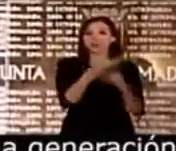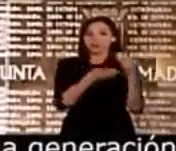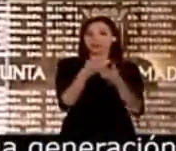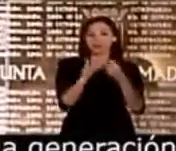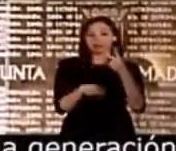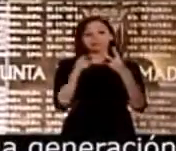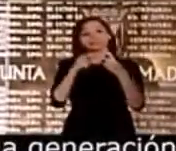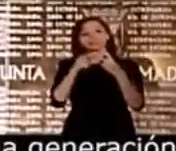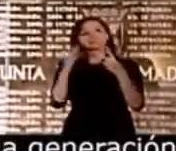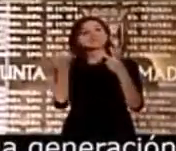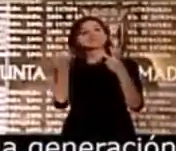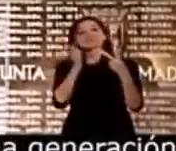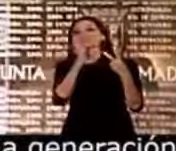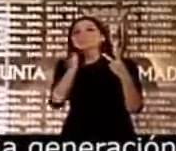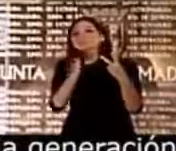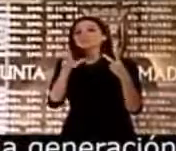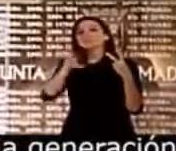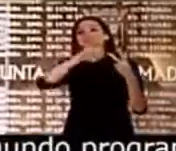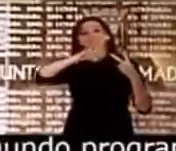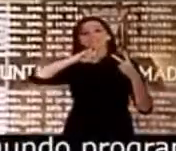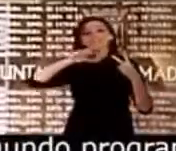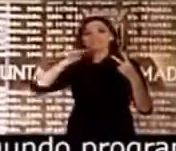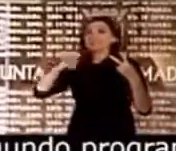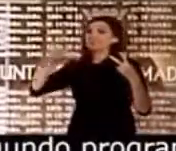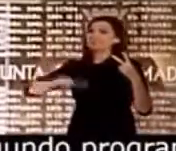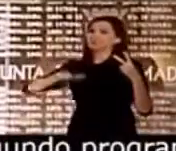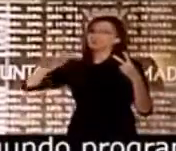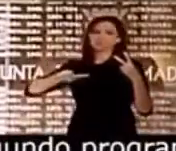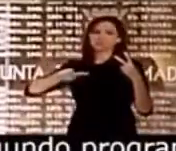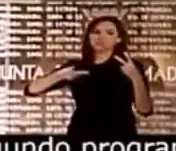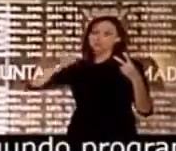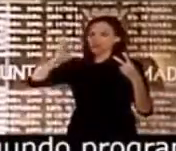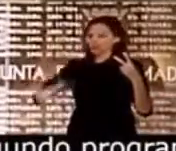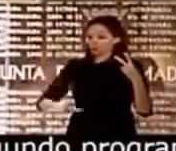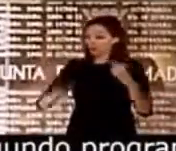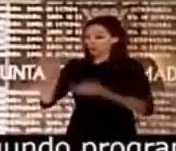mantenimiento, que es muy importante, de las personas con discapacidad.